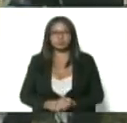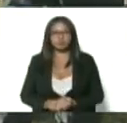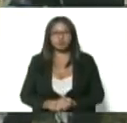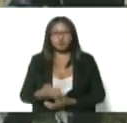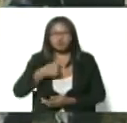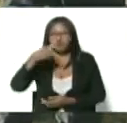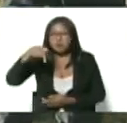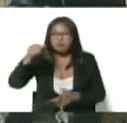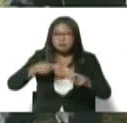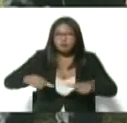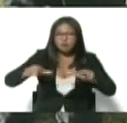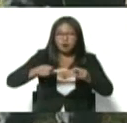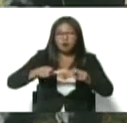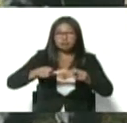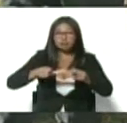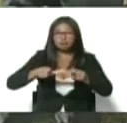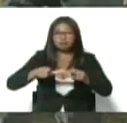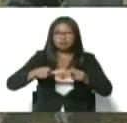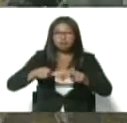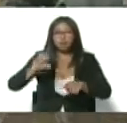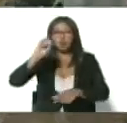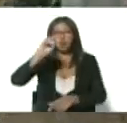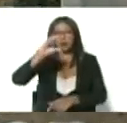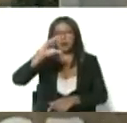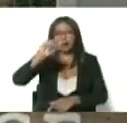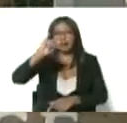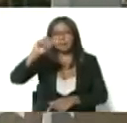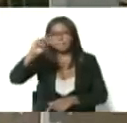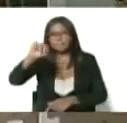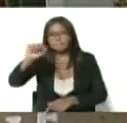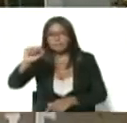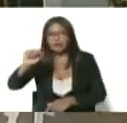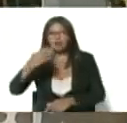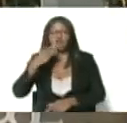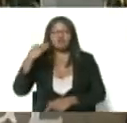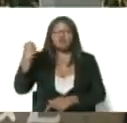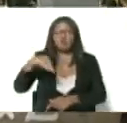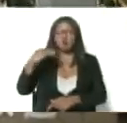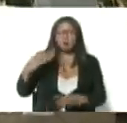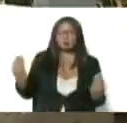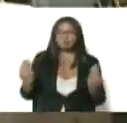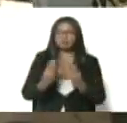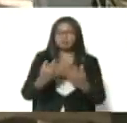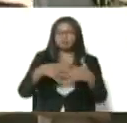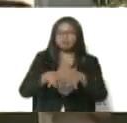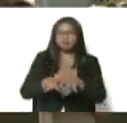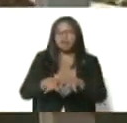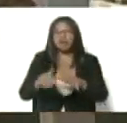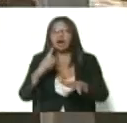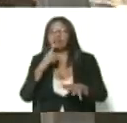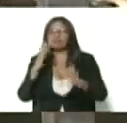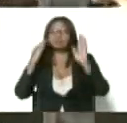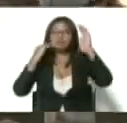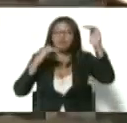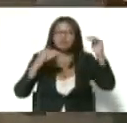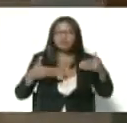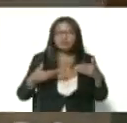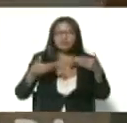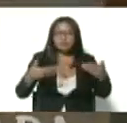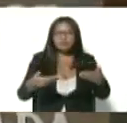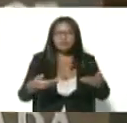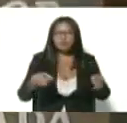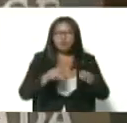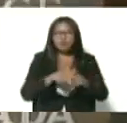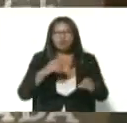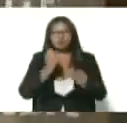aquí de este centro de tratamiento ok más donde están los jóvenes combinando la atención que aquí se les da con